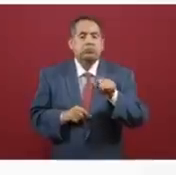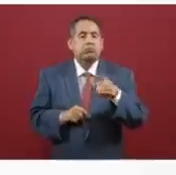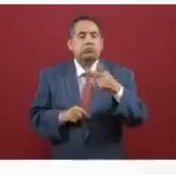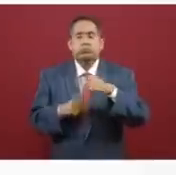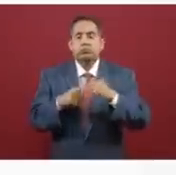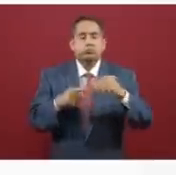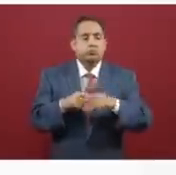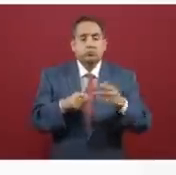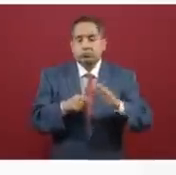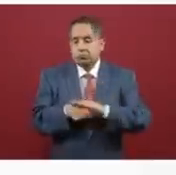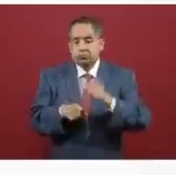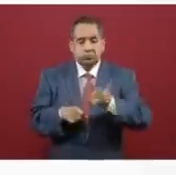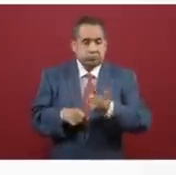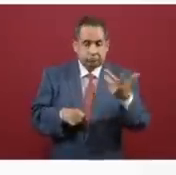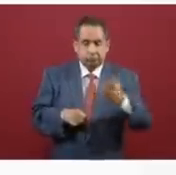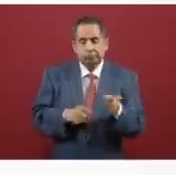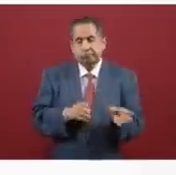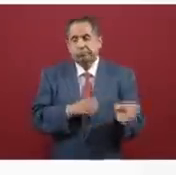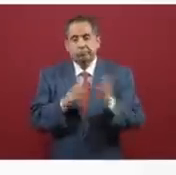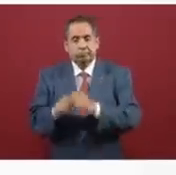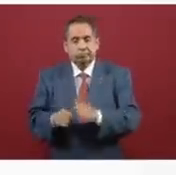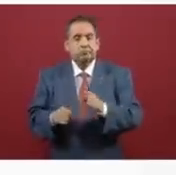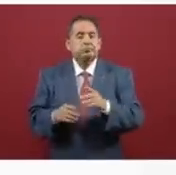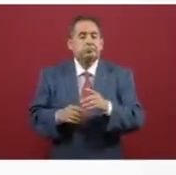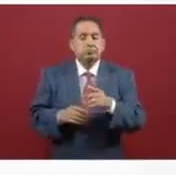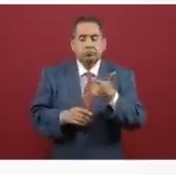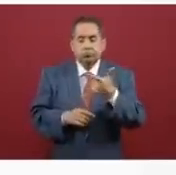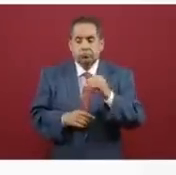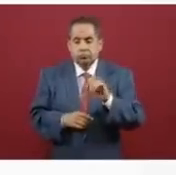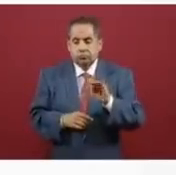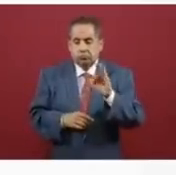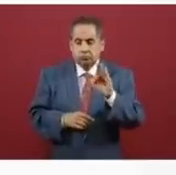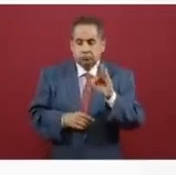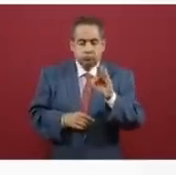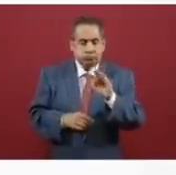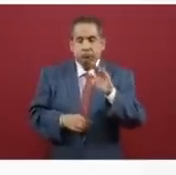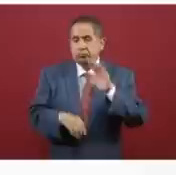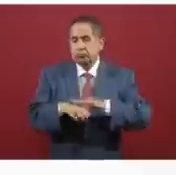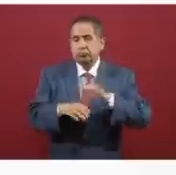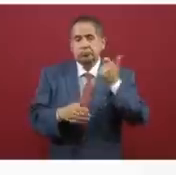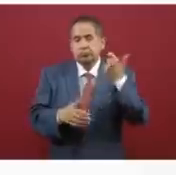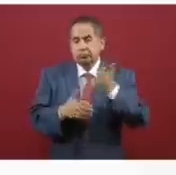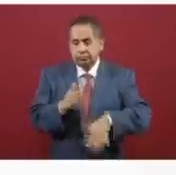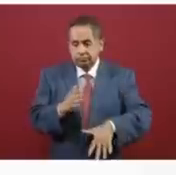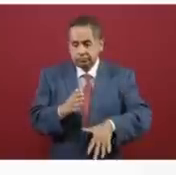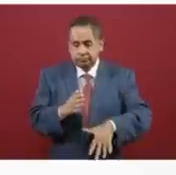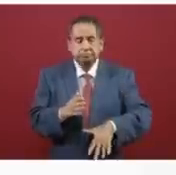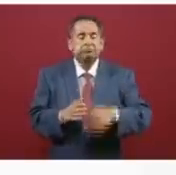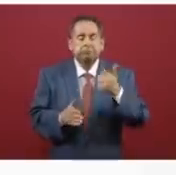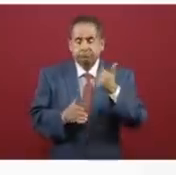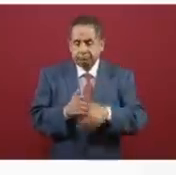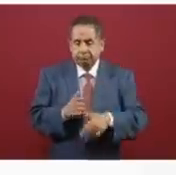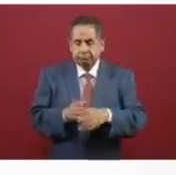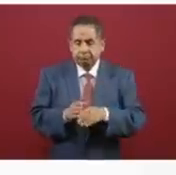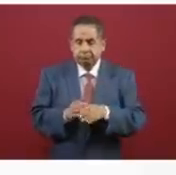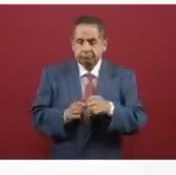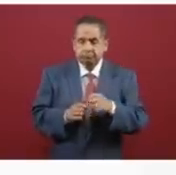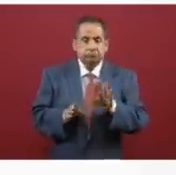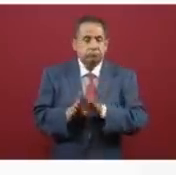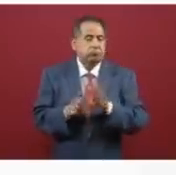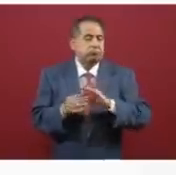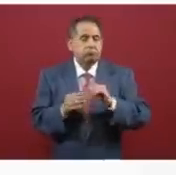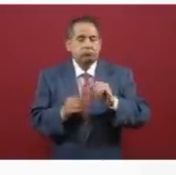72 centavos al público y golf tiene la más económica poquito atrás petro se ven